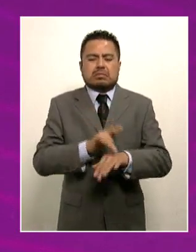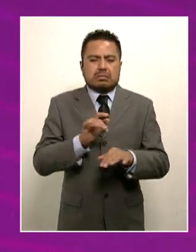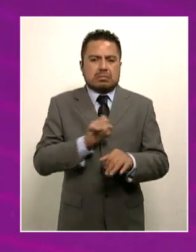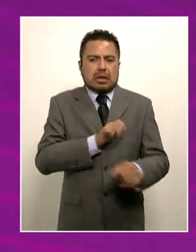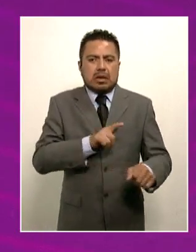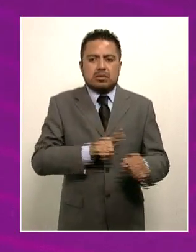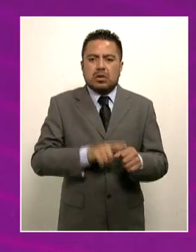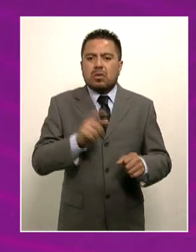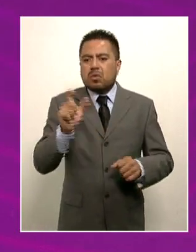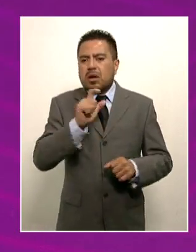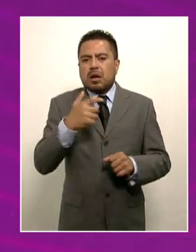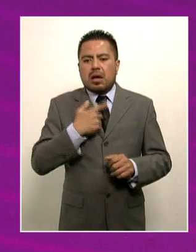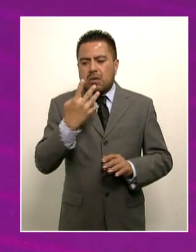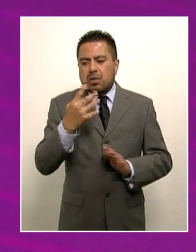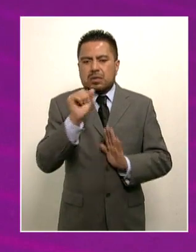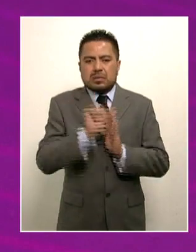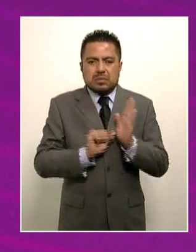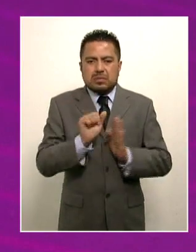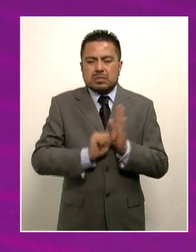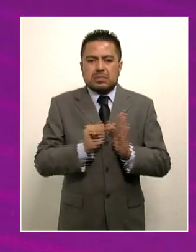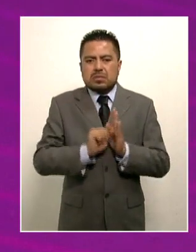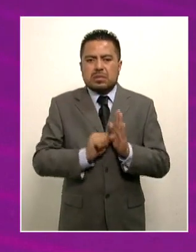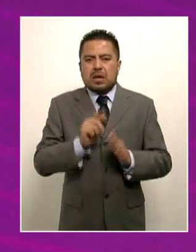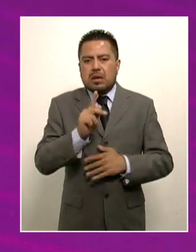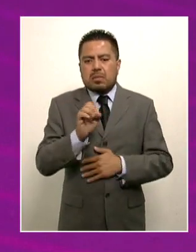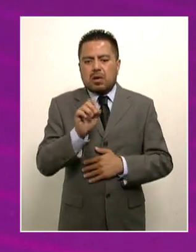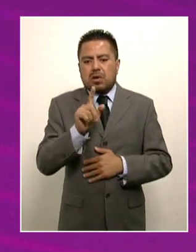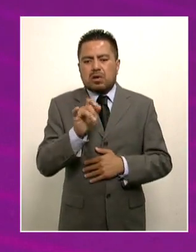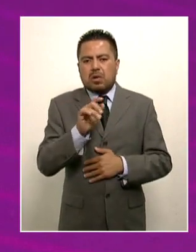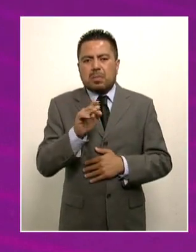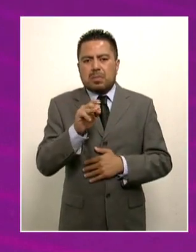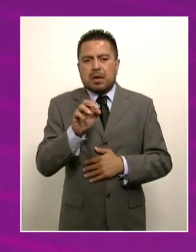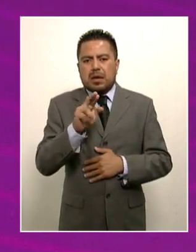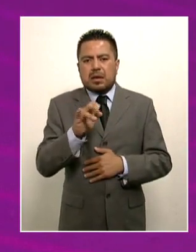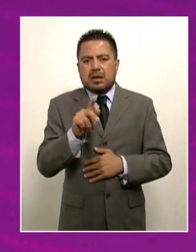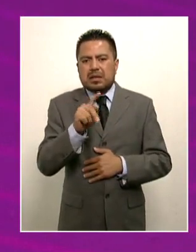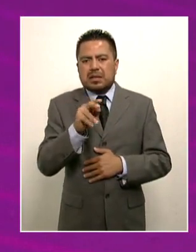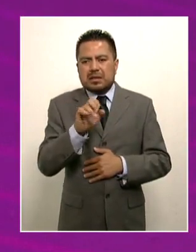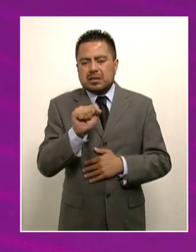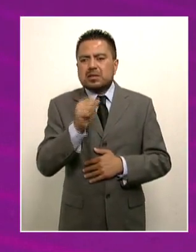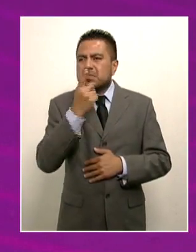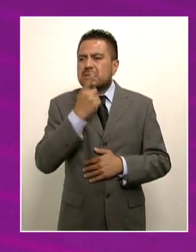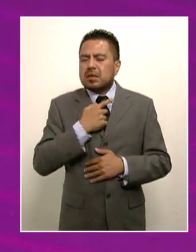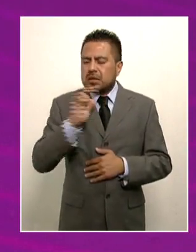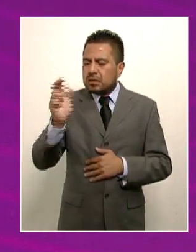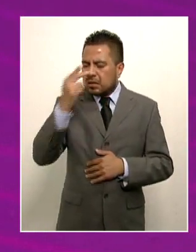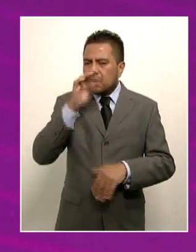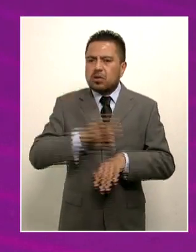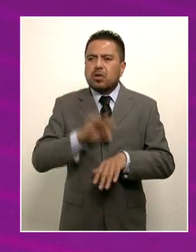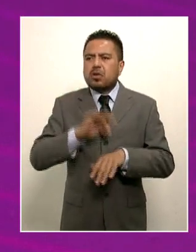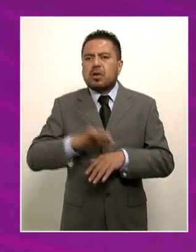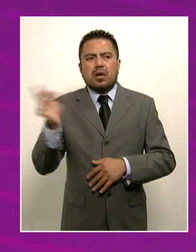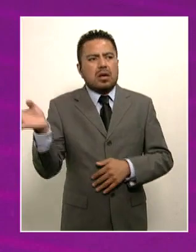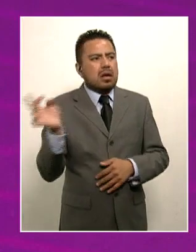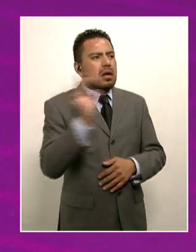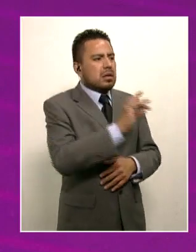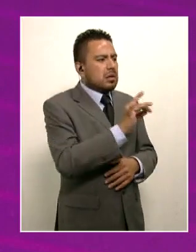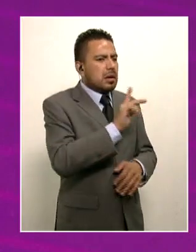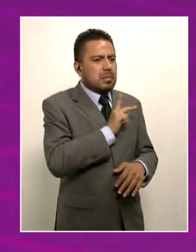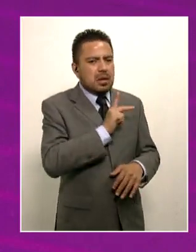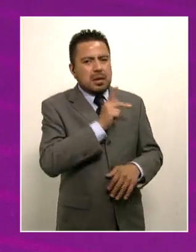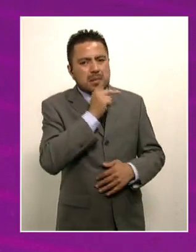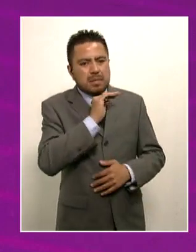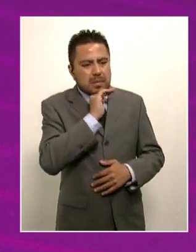Yo cuando tuve 4 meses me dio poliomielitis y recuerdo que los doctores le dijeron a mi madre y a mi padre, pues